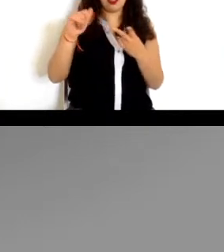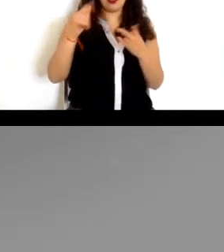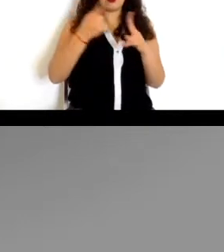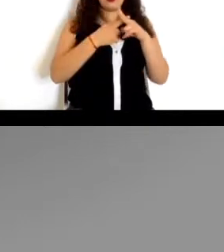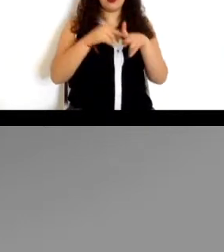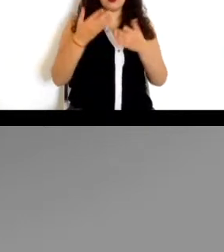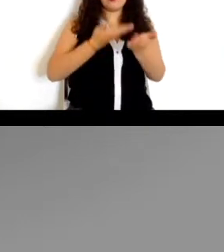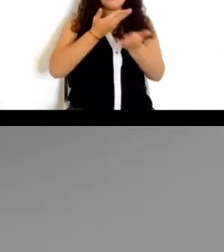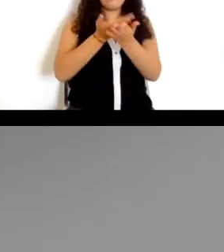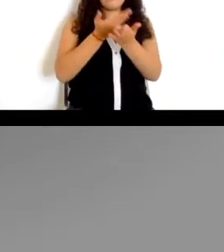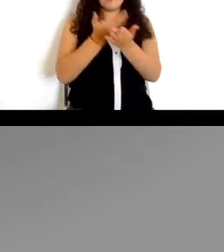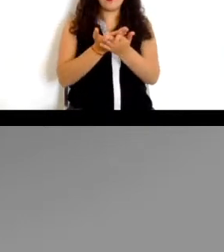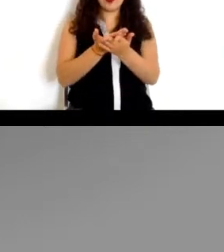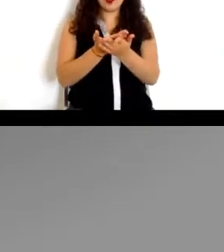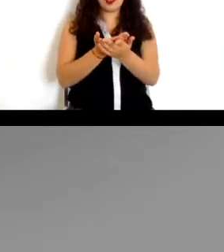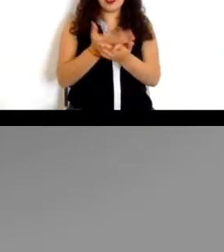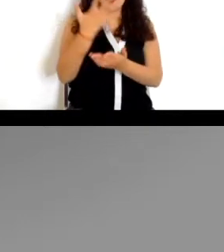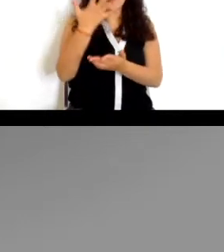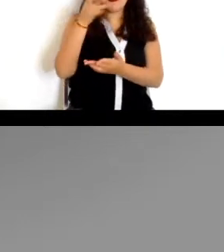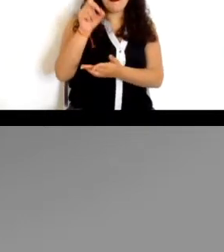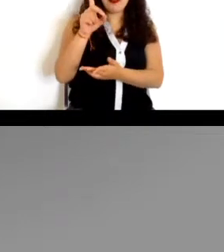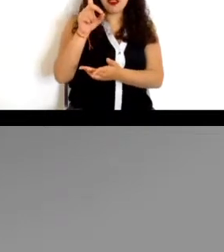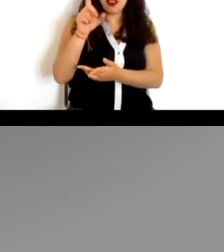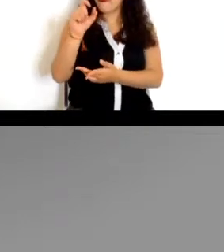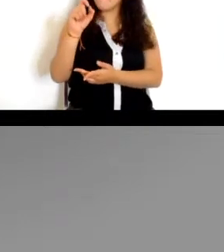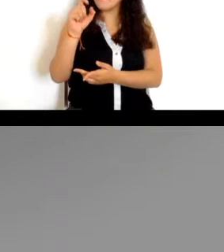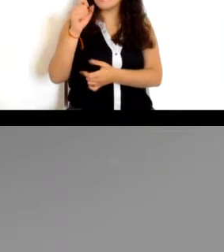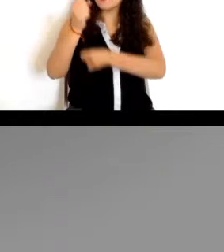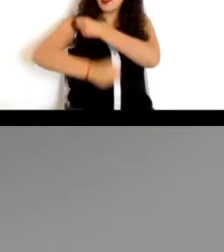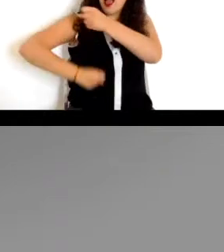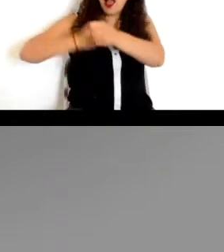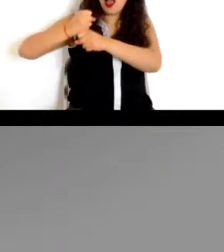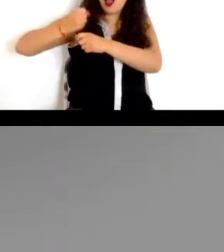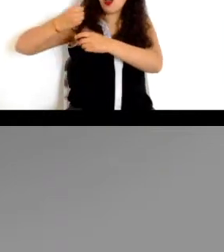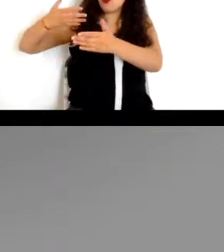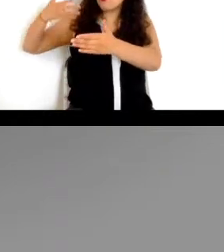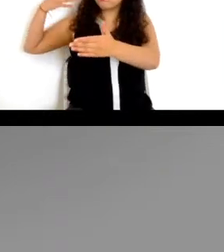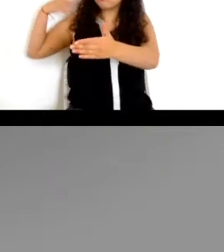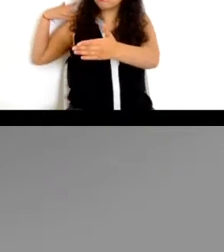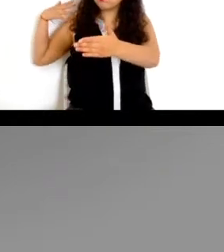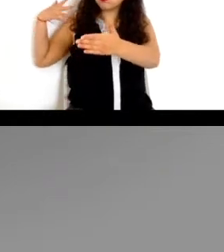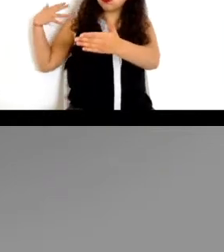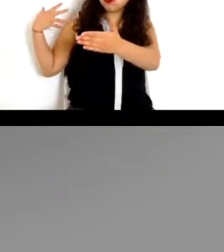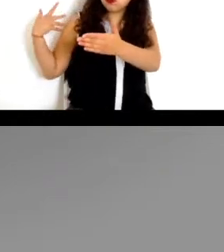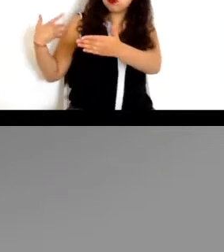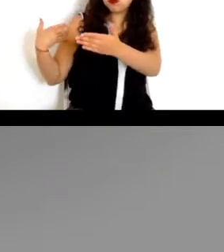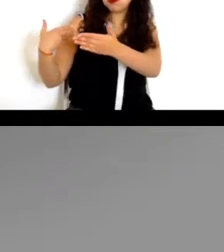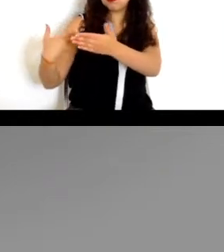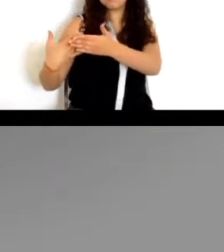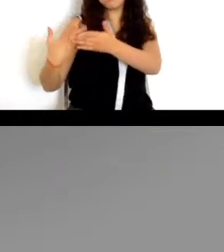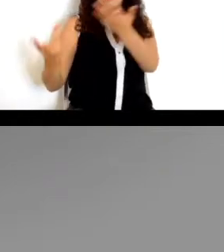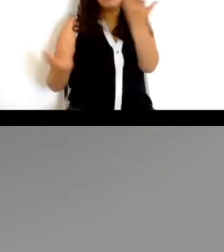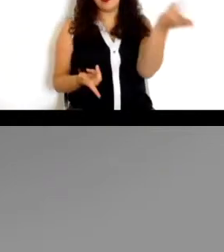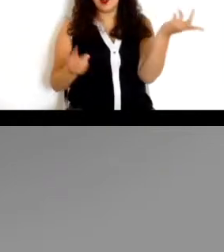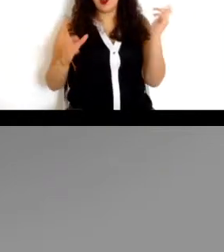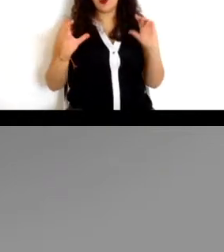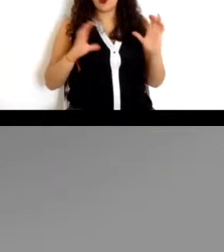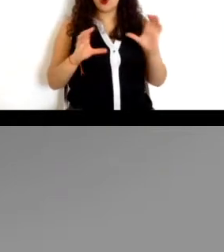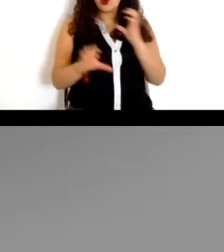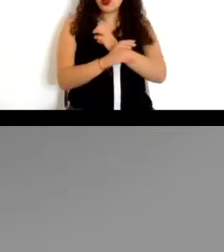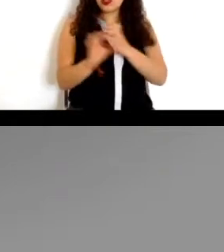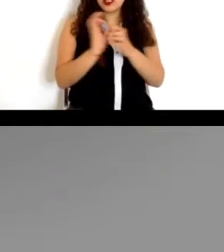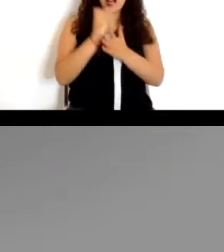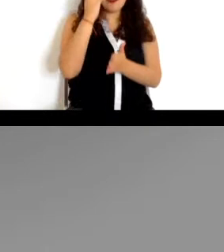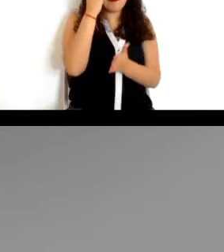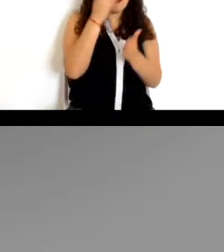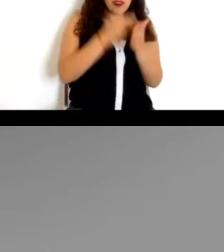más de dos décadas, presentábamos estas inquietudes con respecto a esta falta o esta ausencia